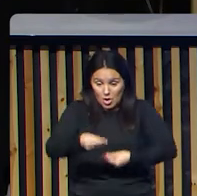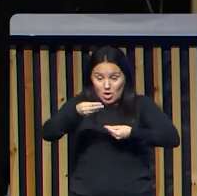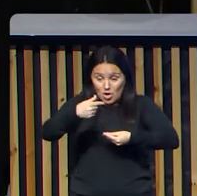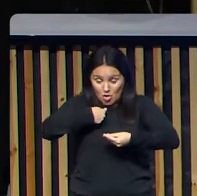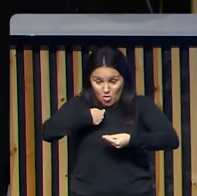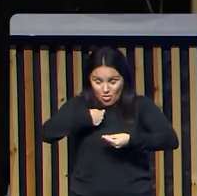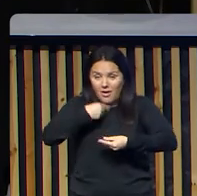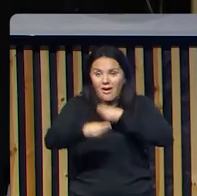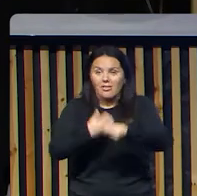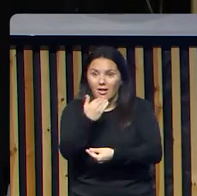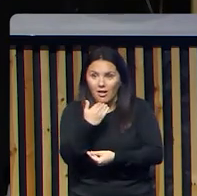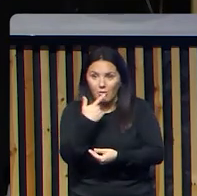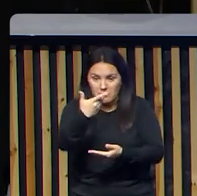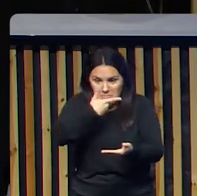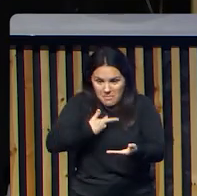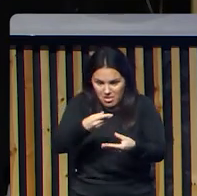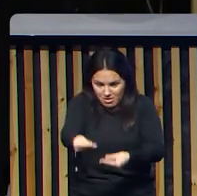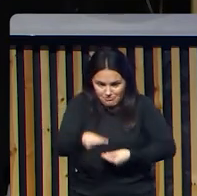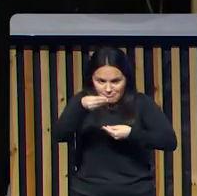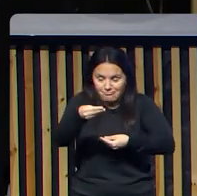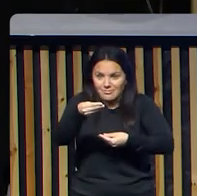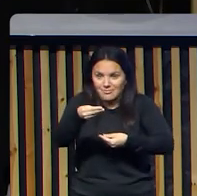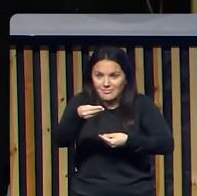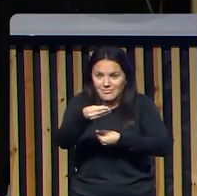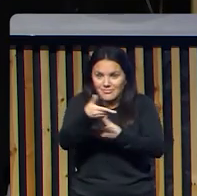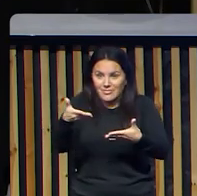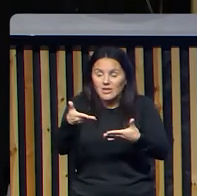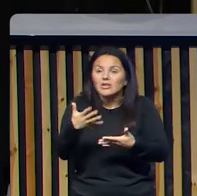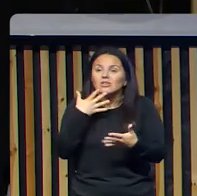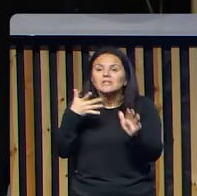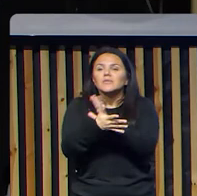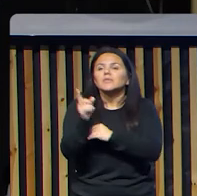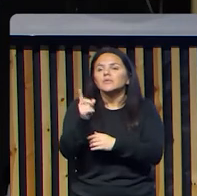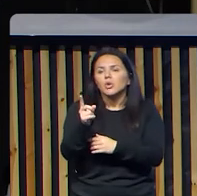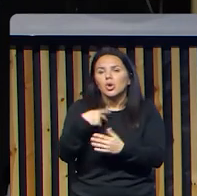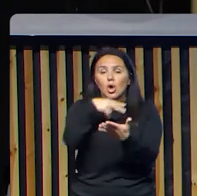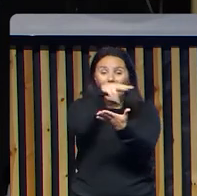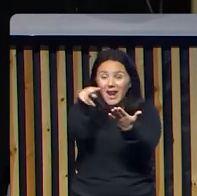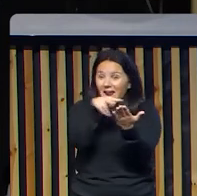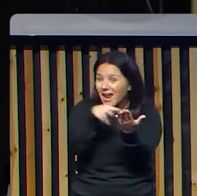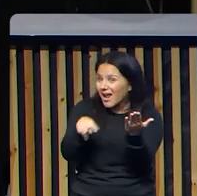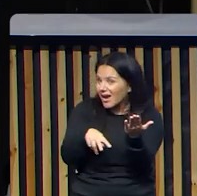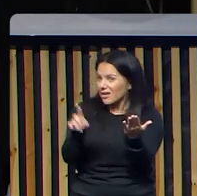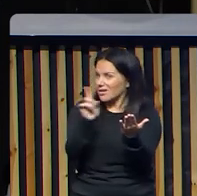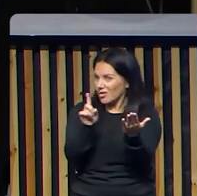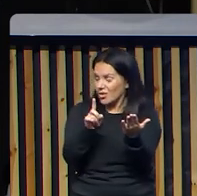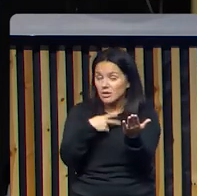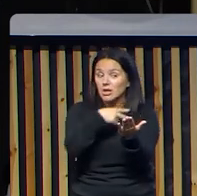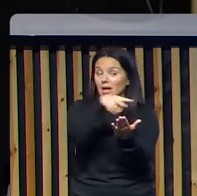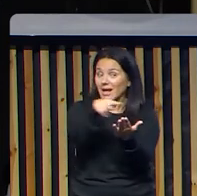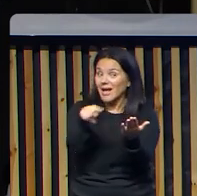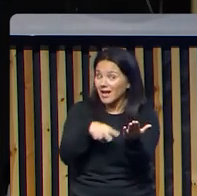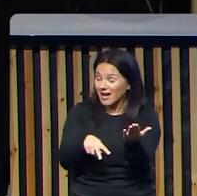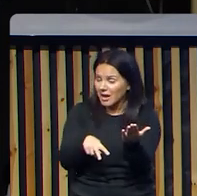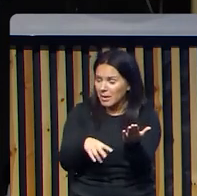algo entonces bueno no solo Necesito leer Necesito leer y